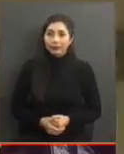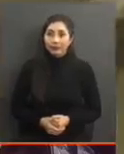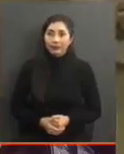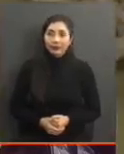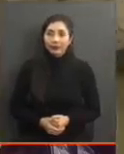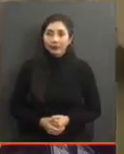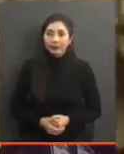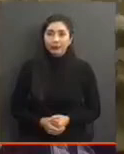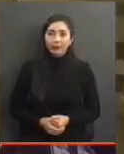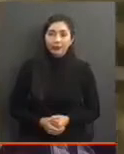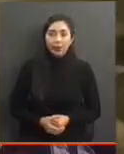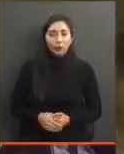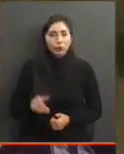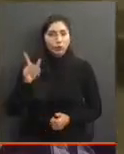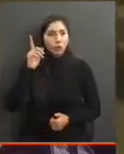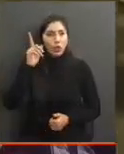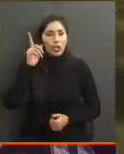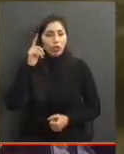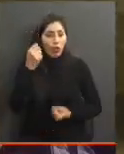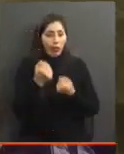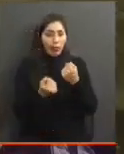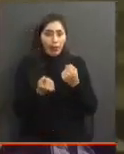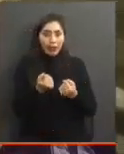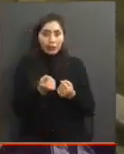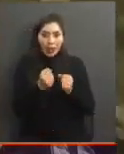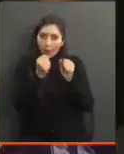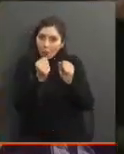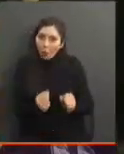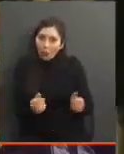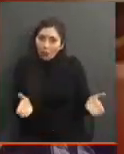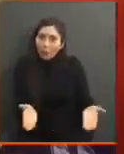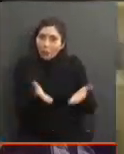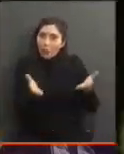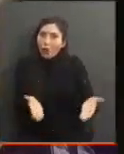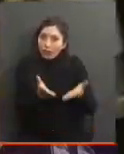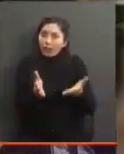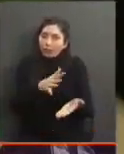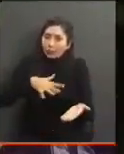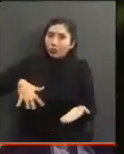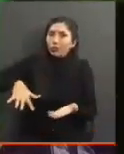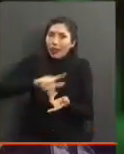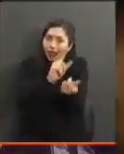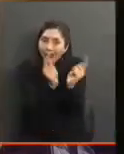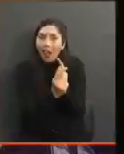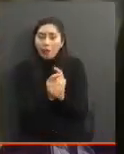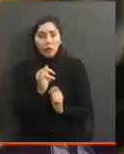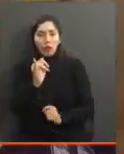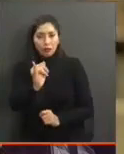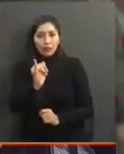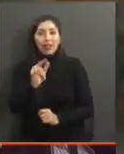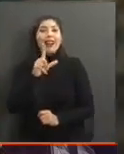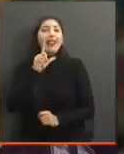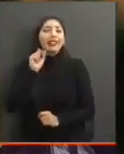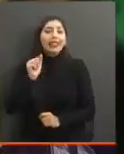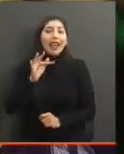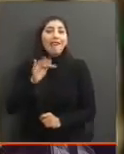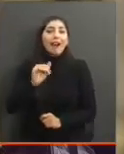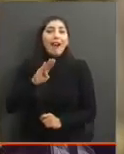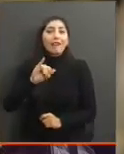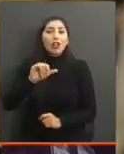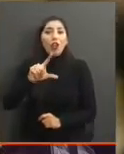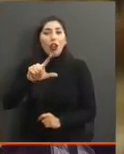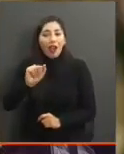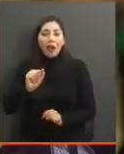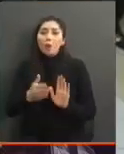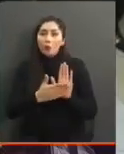¿Puede una melodía, puede la danza ser un agente de movilidad social? Sí, la tía Fabiola lo ha comprobado con creces. No son solo